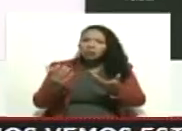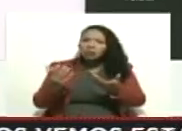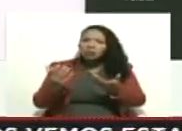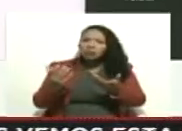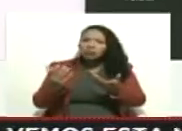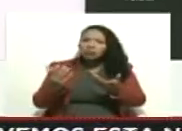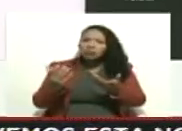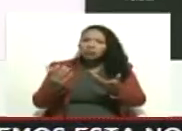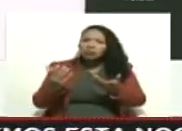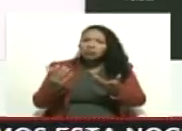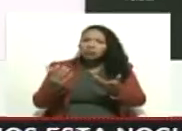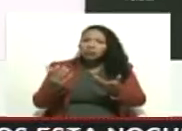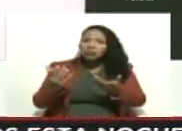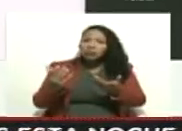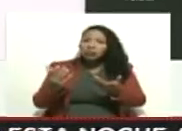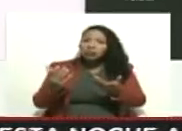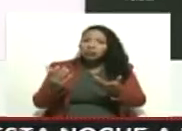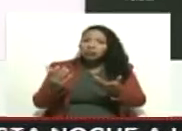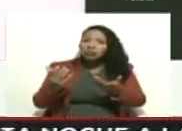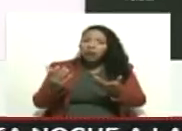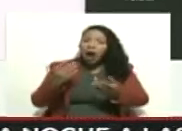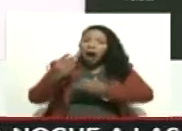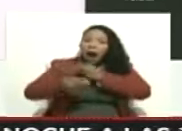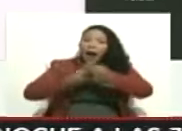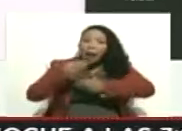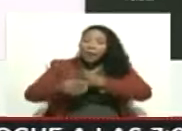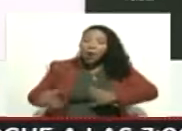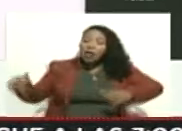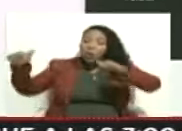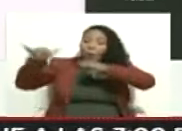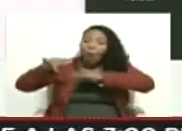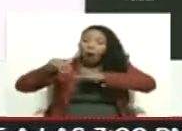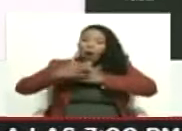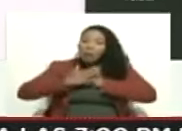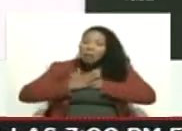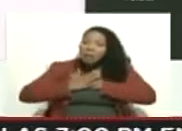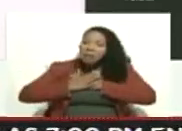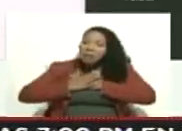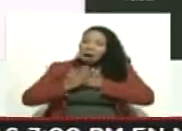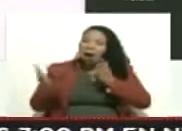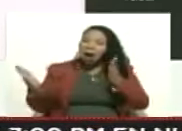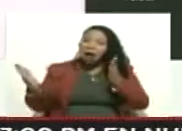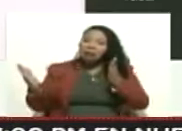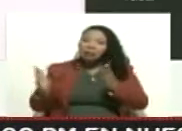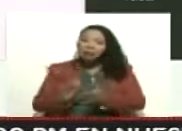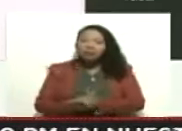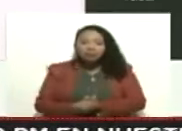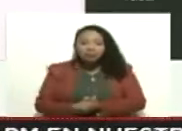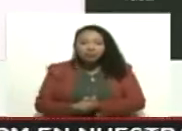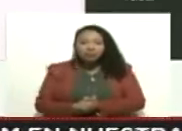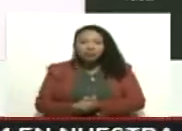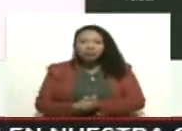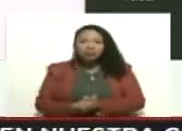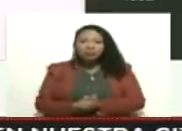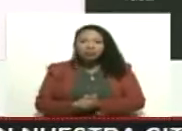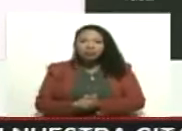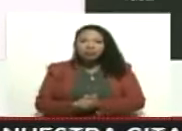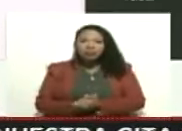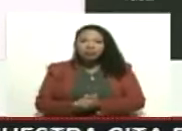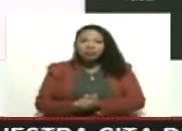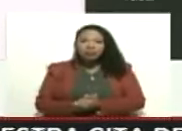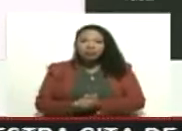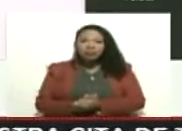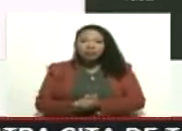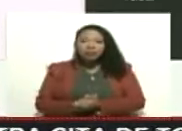monos practiquemos la solidaridad a toda hora Quien